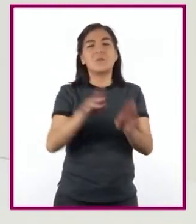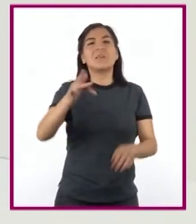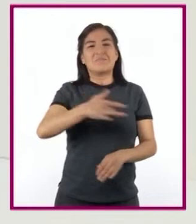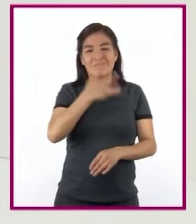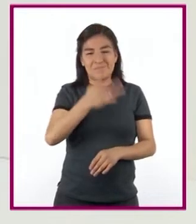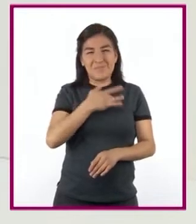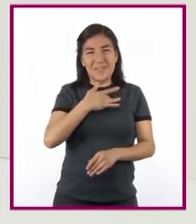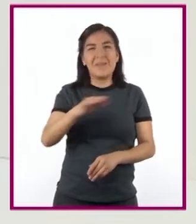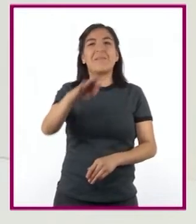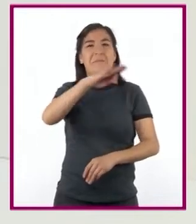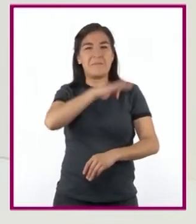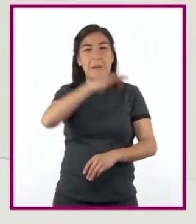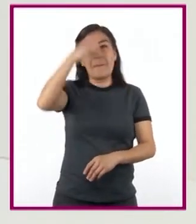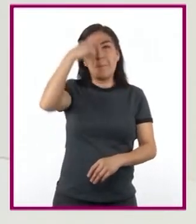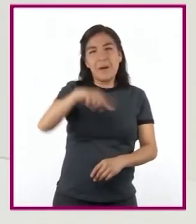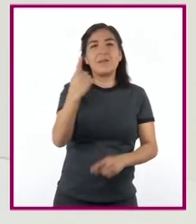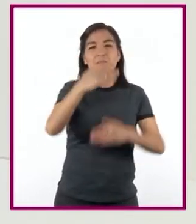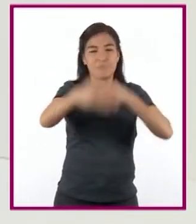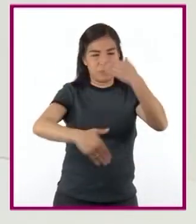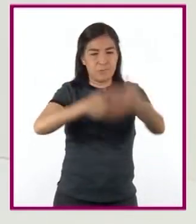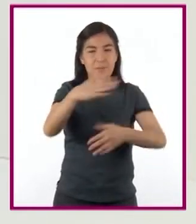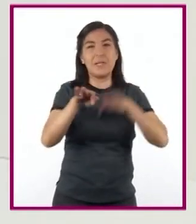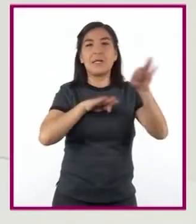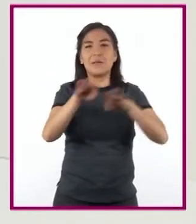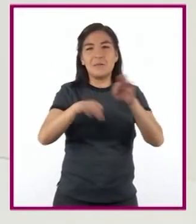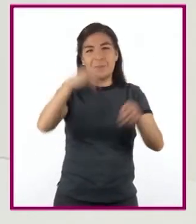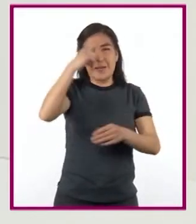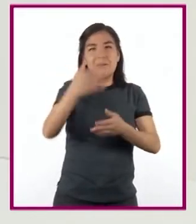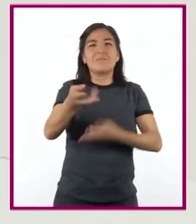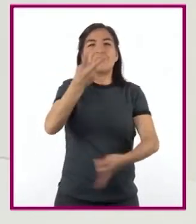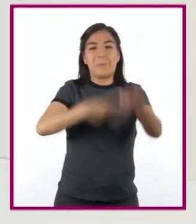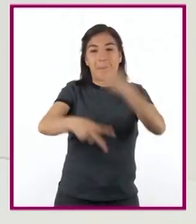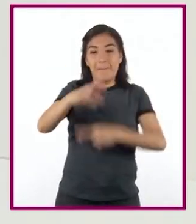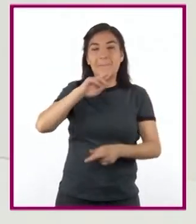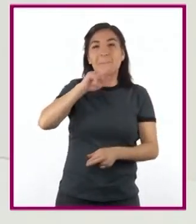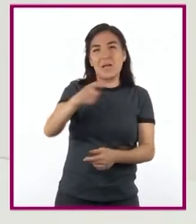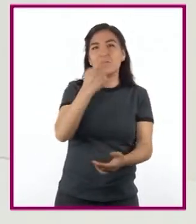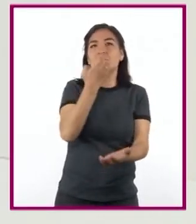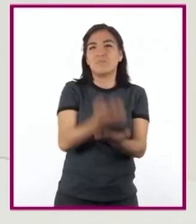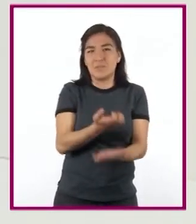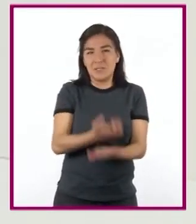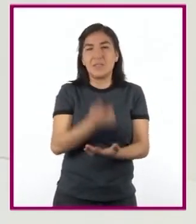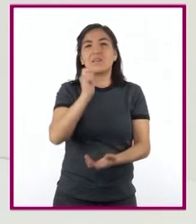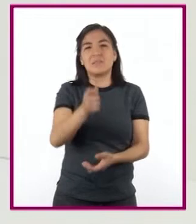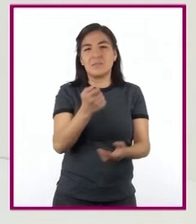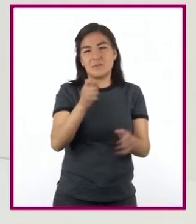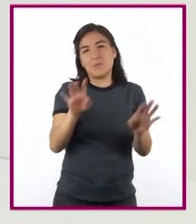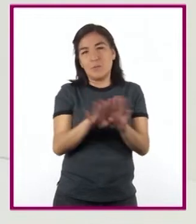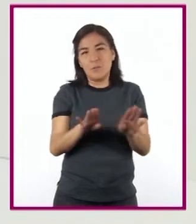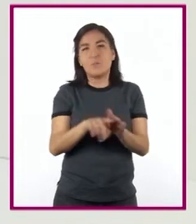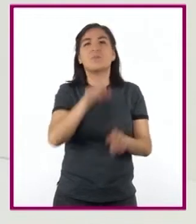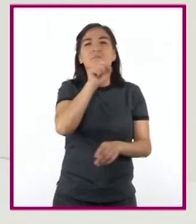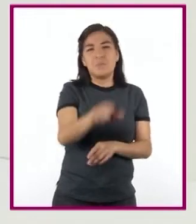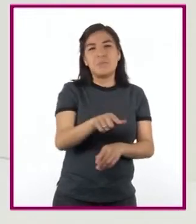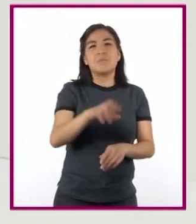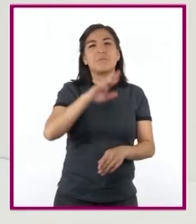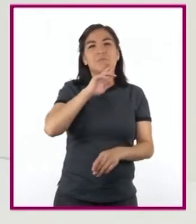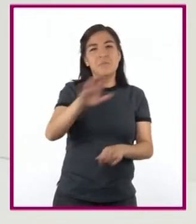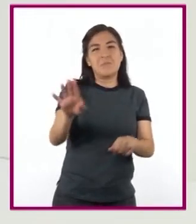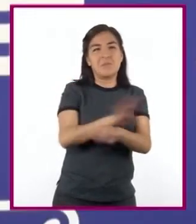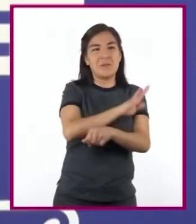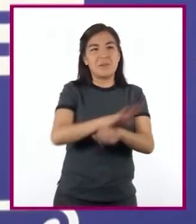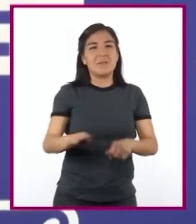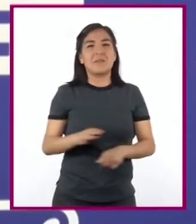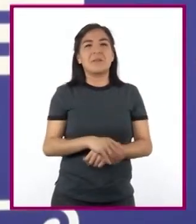que, mediante su trabajo, pudieran prosperar económicamente y tener propiedades para lograr un mayor bienestar.